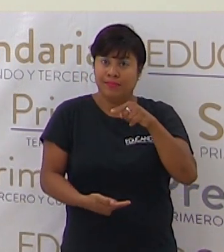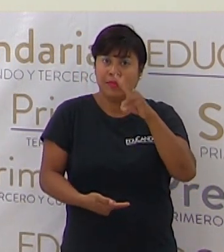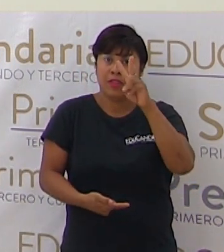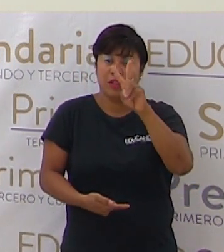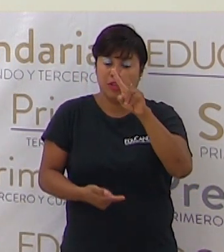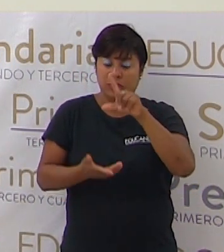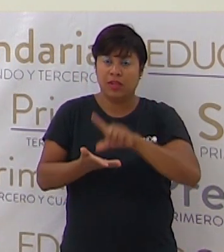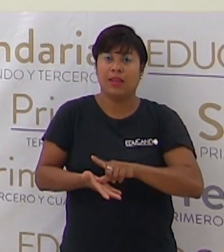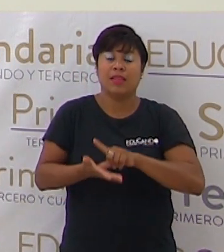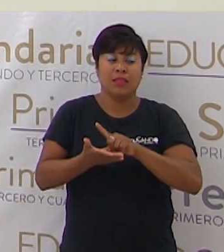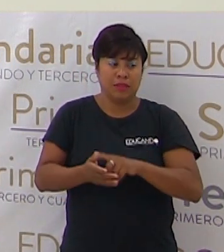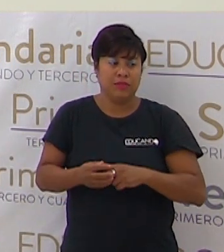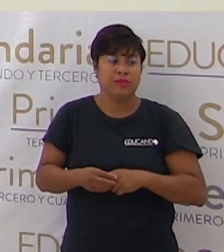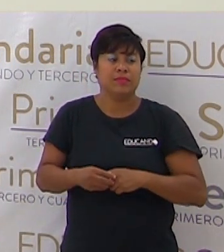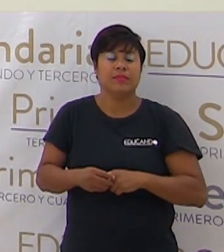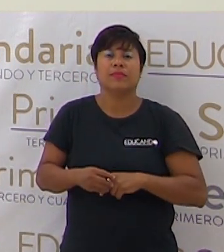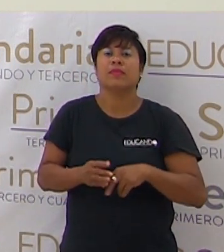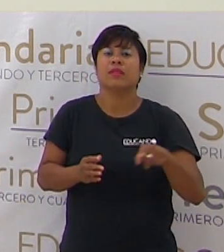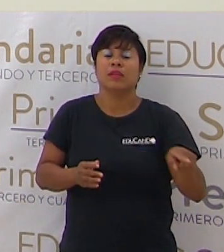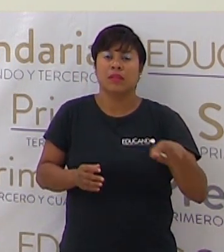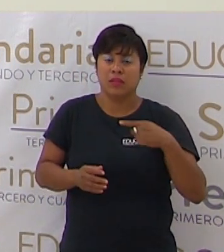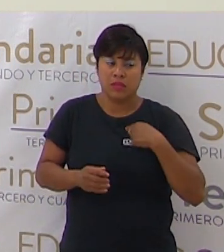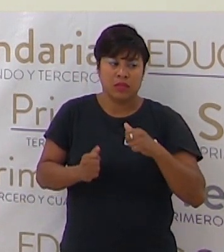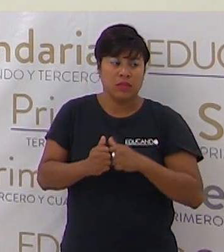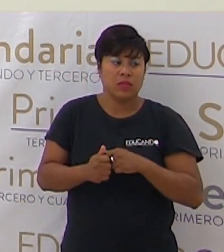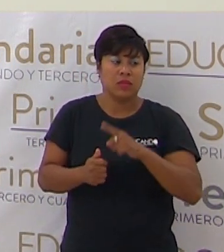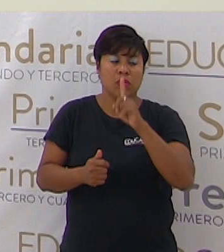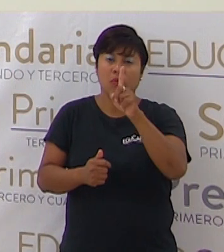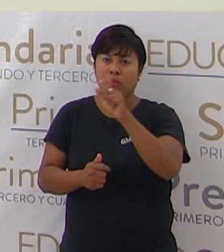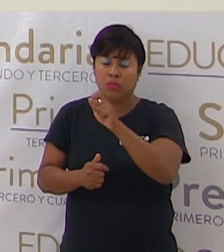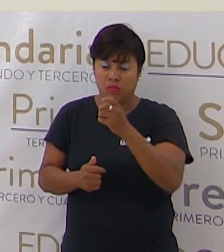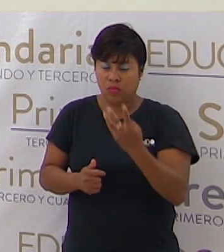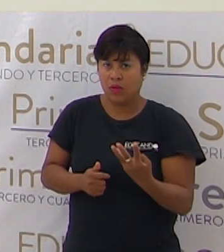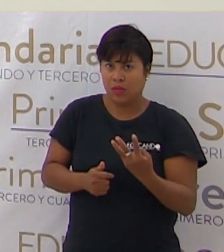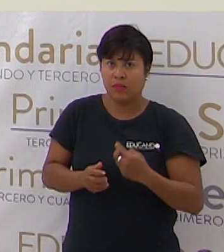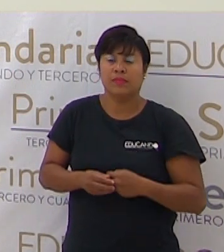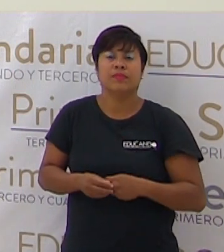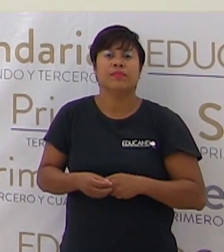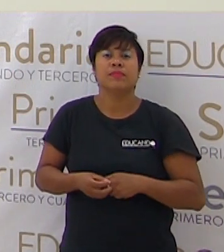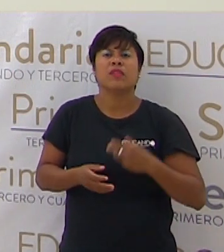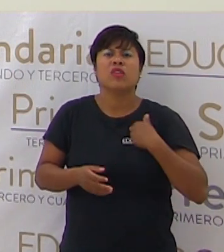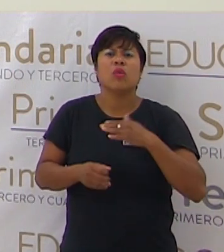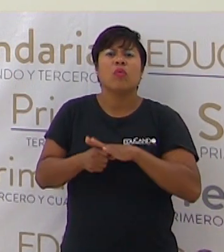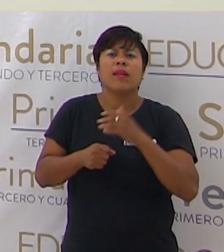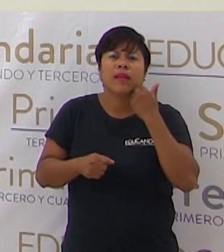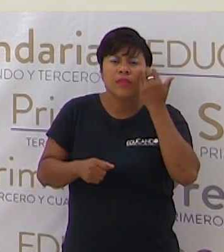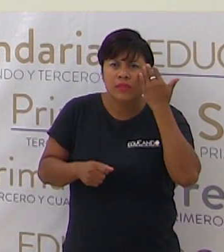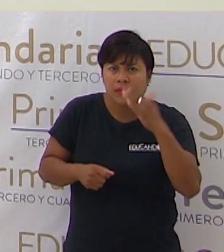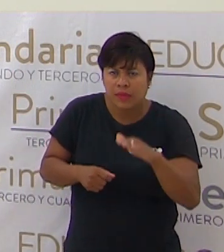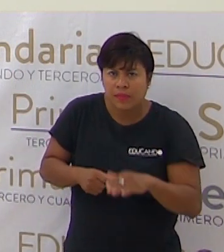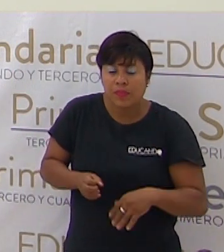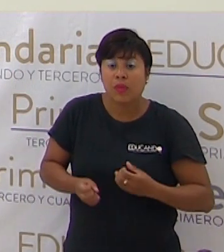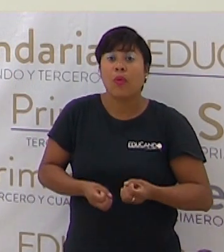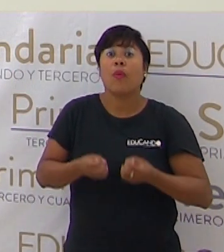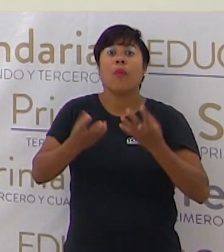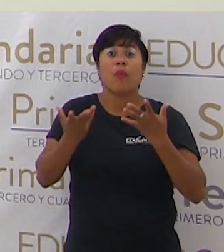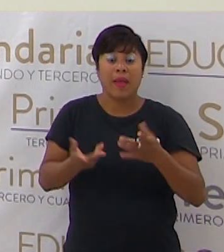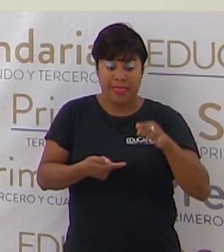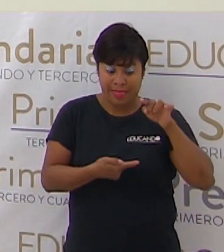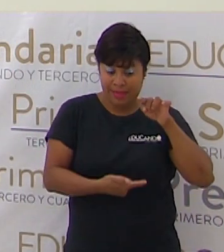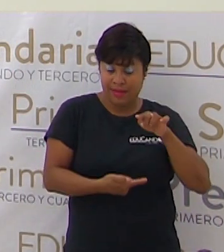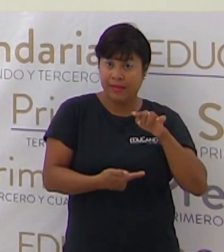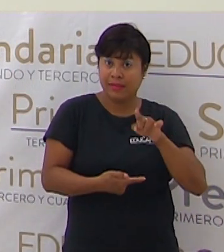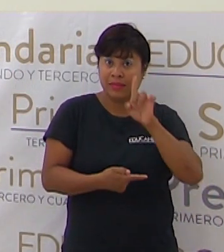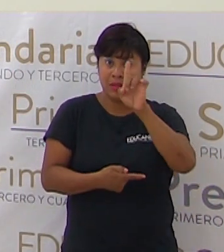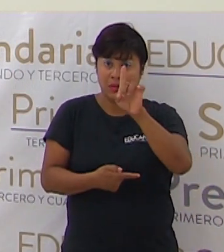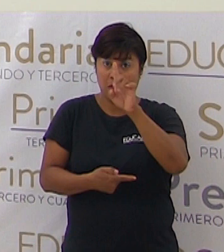litros y me sigo quedando con la del cuarto. ¿Qué es lo que quiero saber? ¿Cuántas de